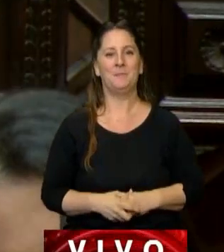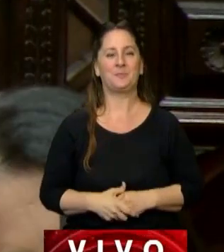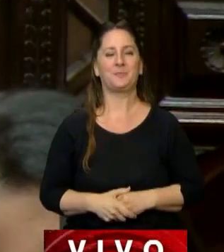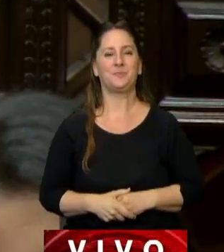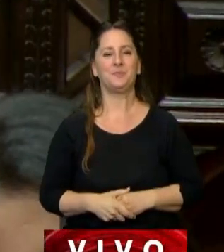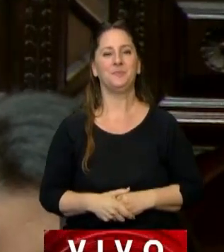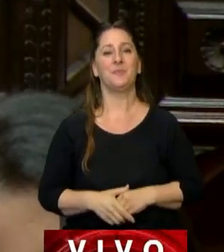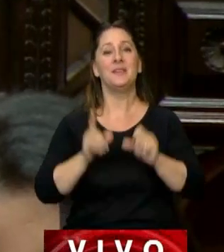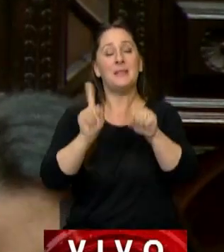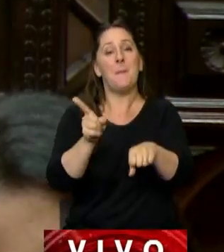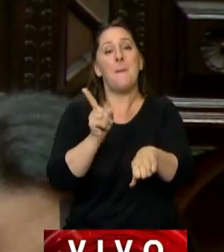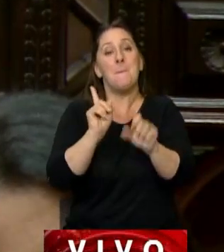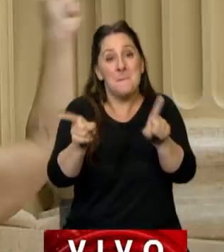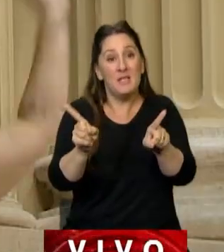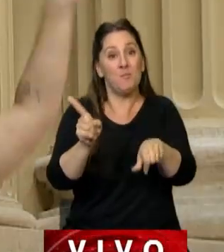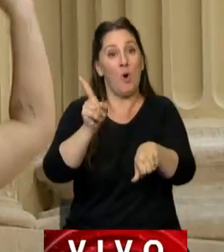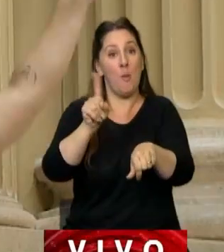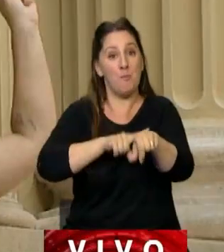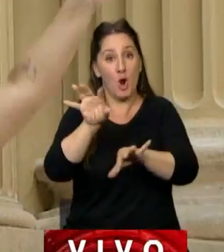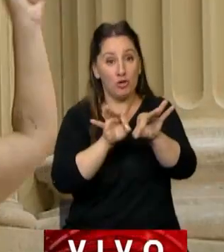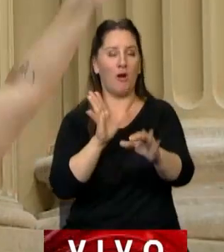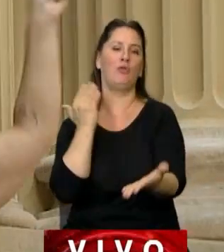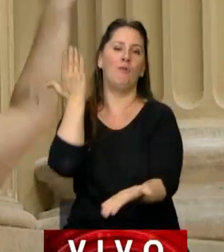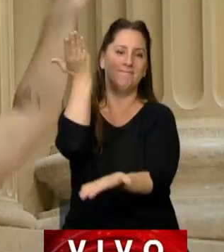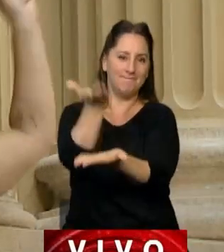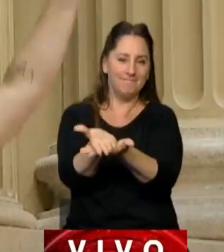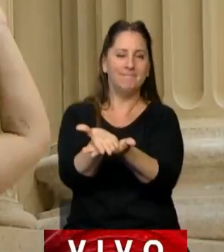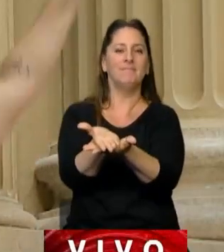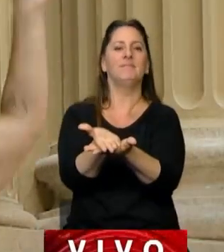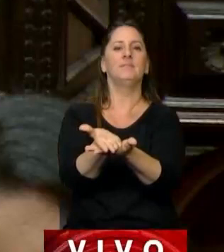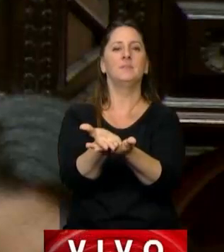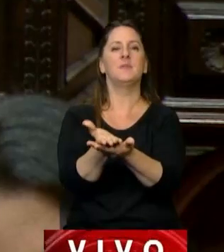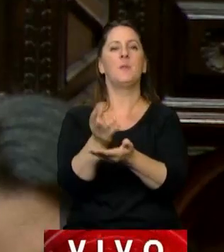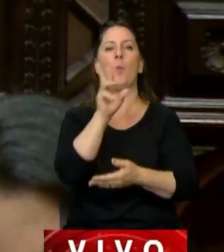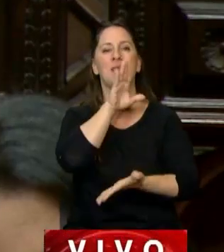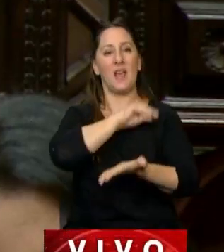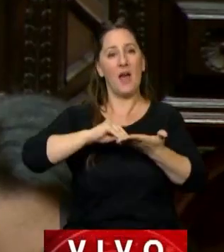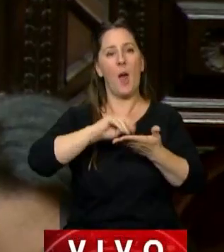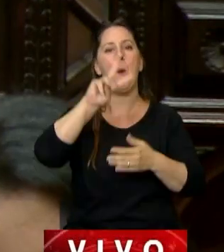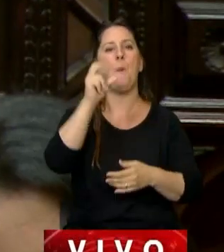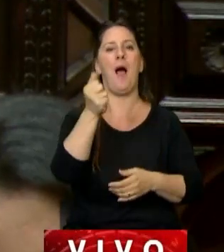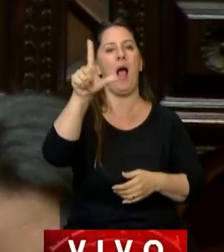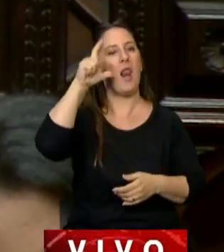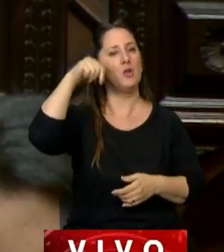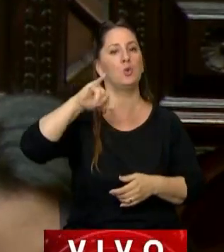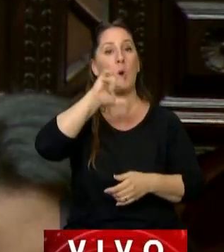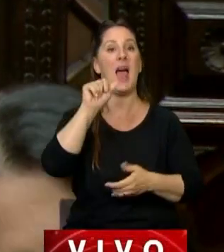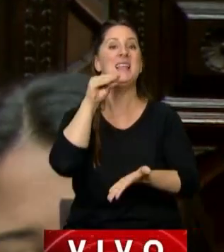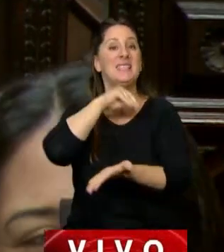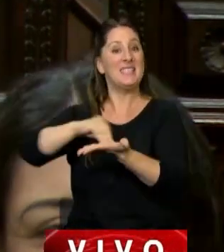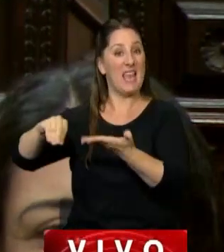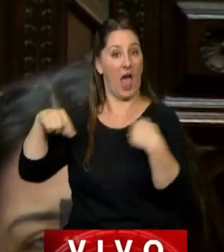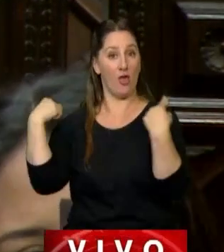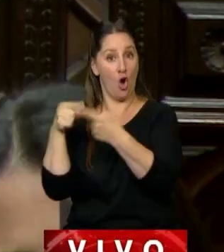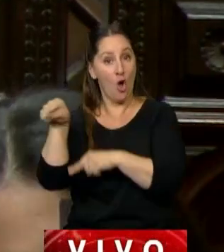Y también el mismo proyecto fue presentado por la senadora Gabriela Valenzuela en el Senado